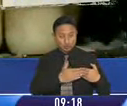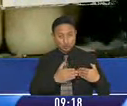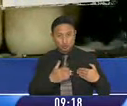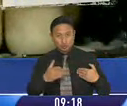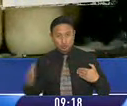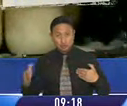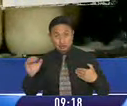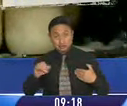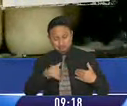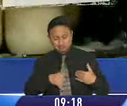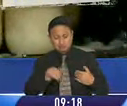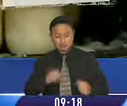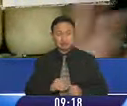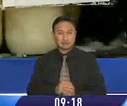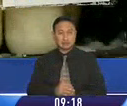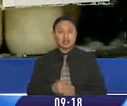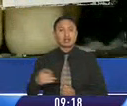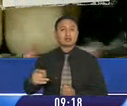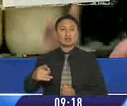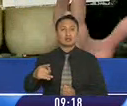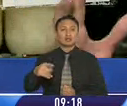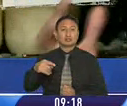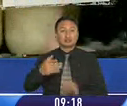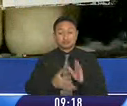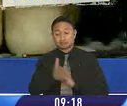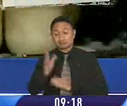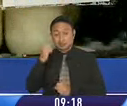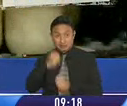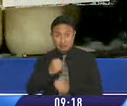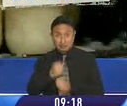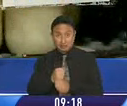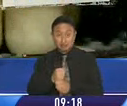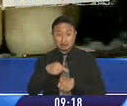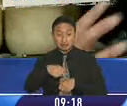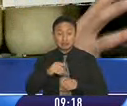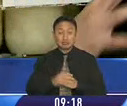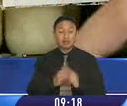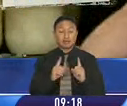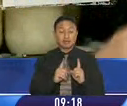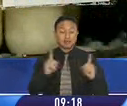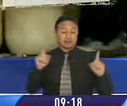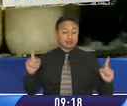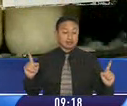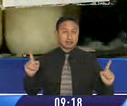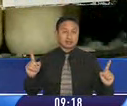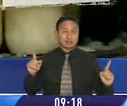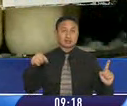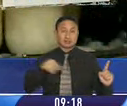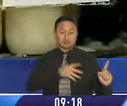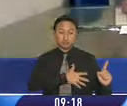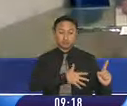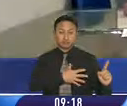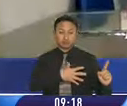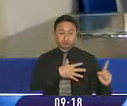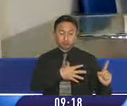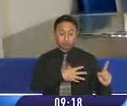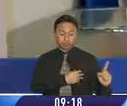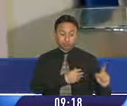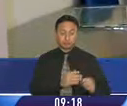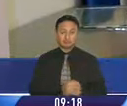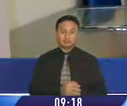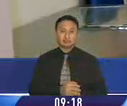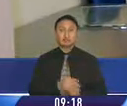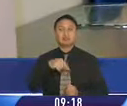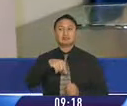producción, porque obviamente cuando tú regresas al trabajo hay este separamiento y tiendes a bajar tu producción. La normativa